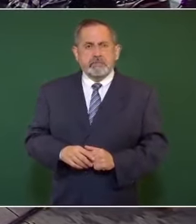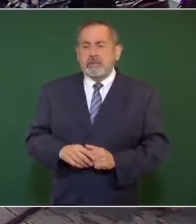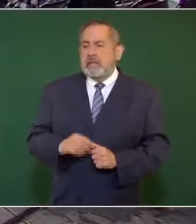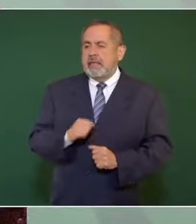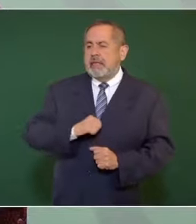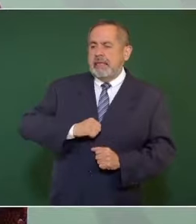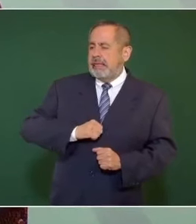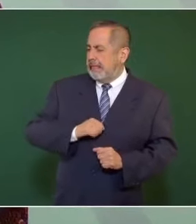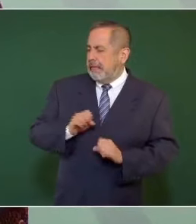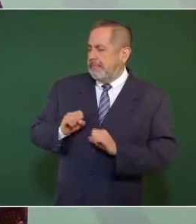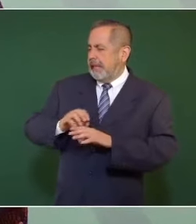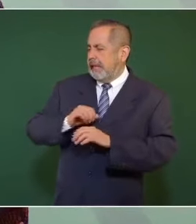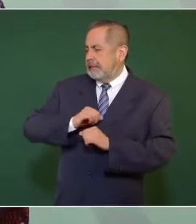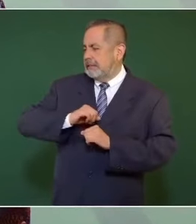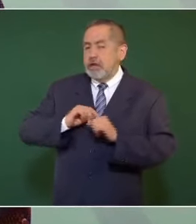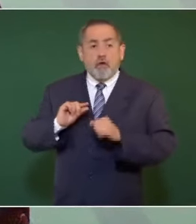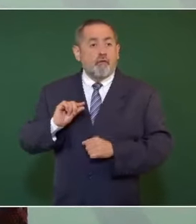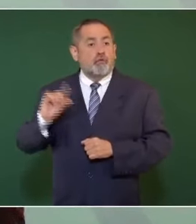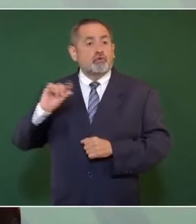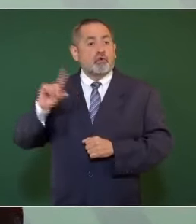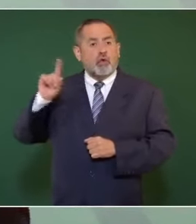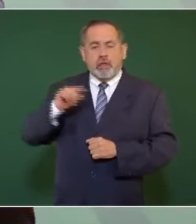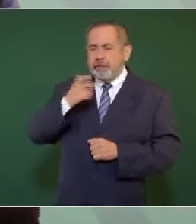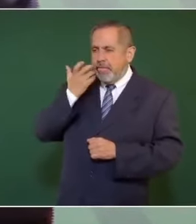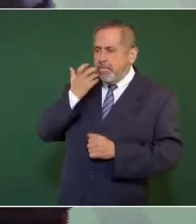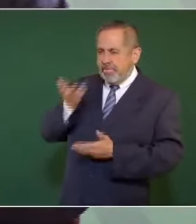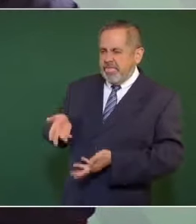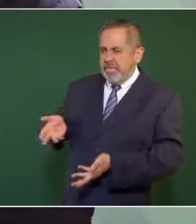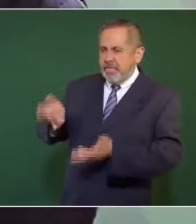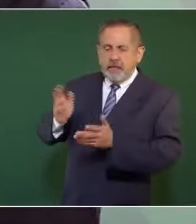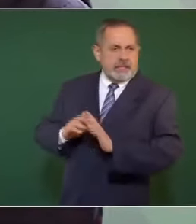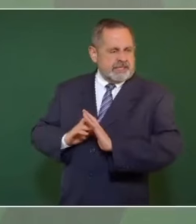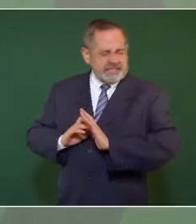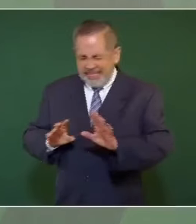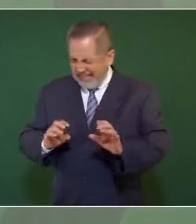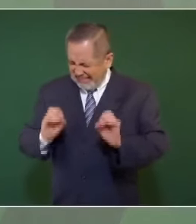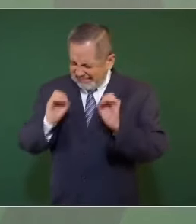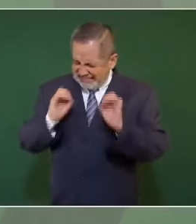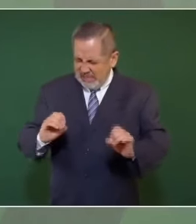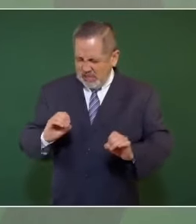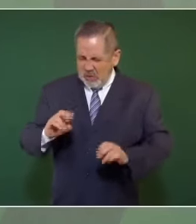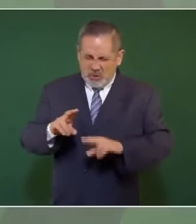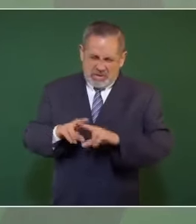privilegios para altos funcionarios públicos cero,